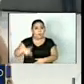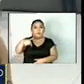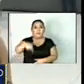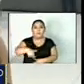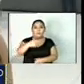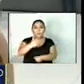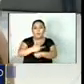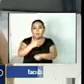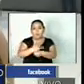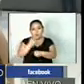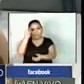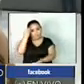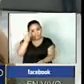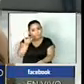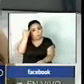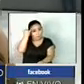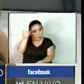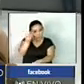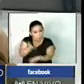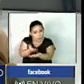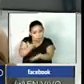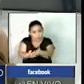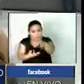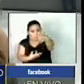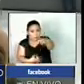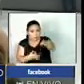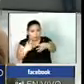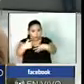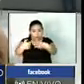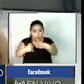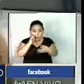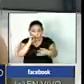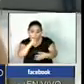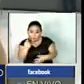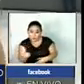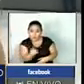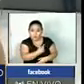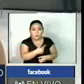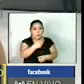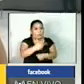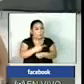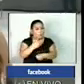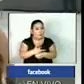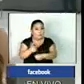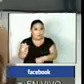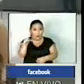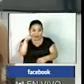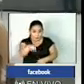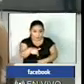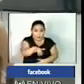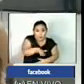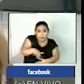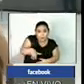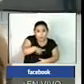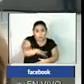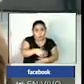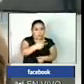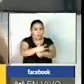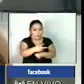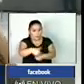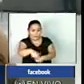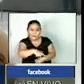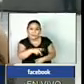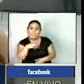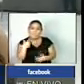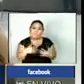Yamatey presentó la iniciativa de ley en donde se garantiza que los guatemaltecos todas las personas que viven acá y están siendo afectados por